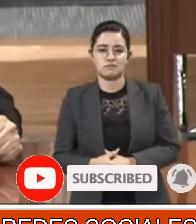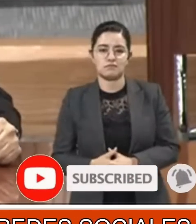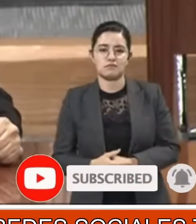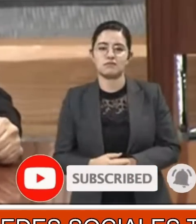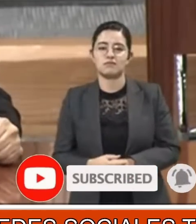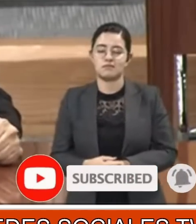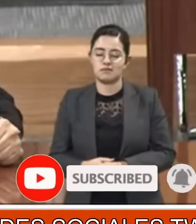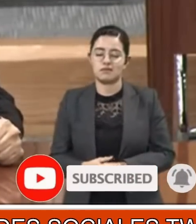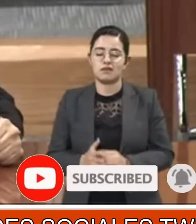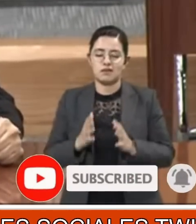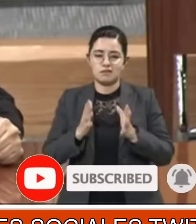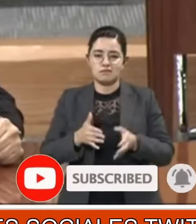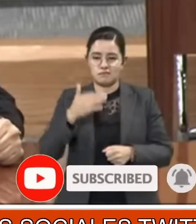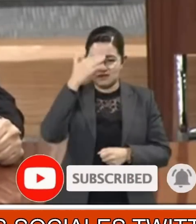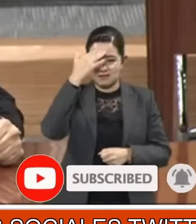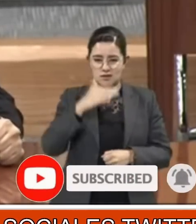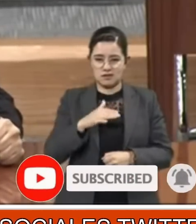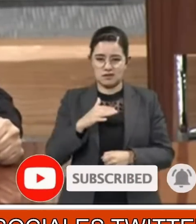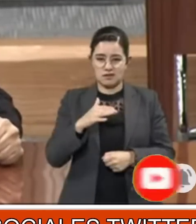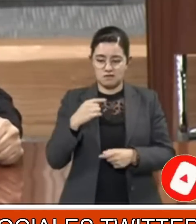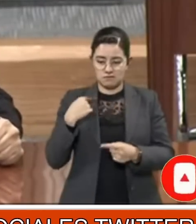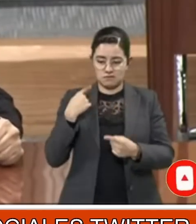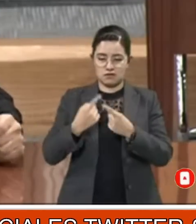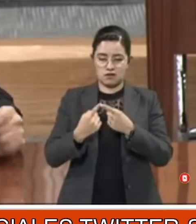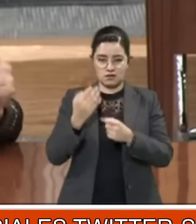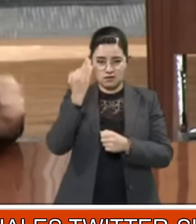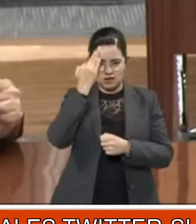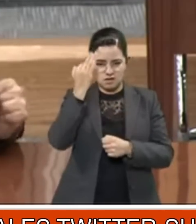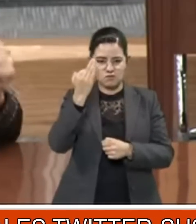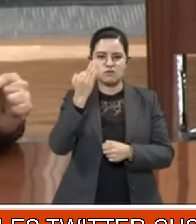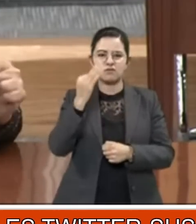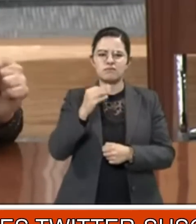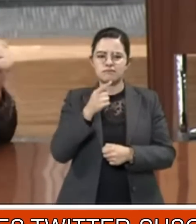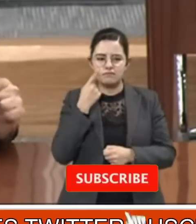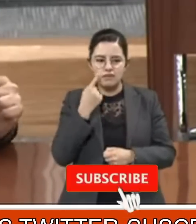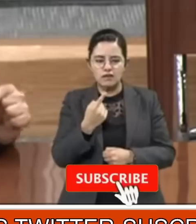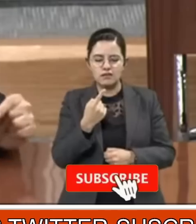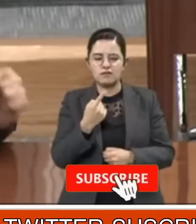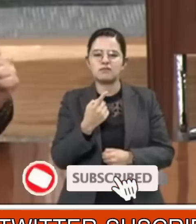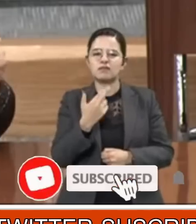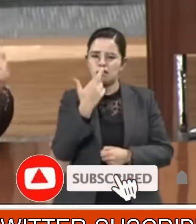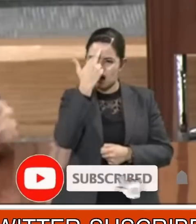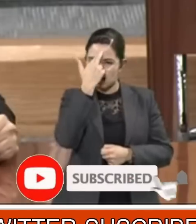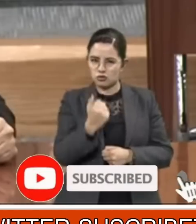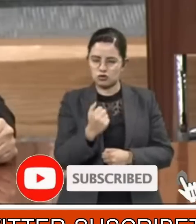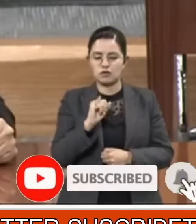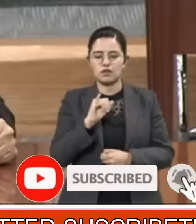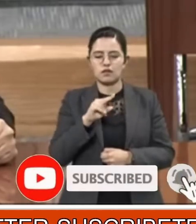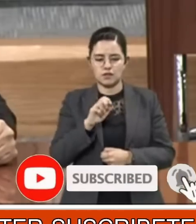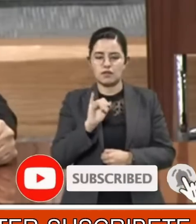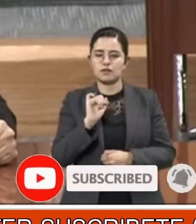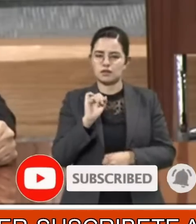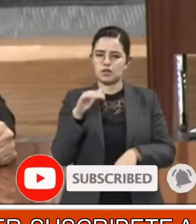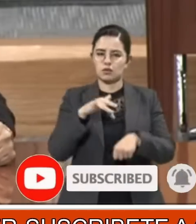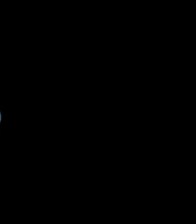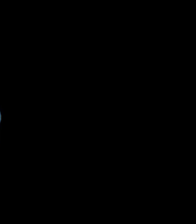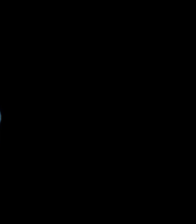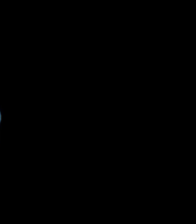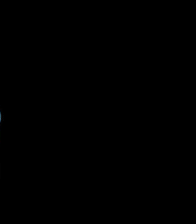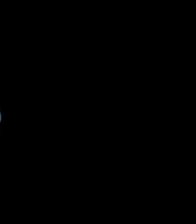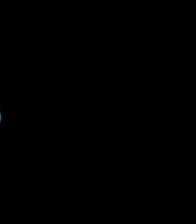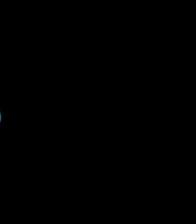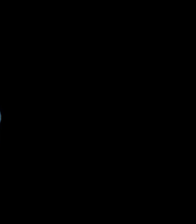el secretario ejecutivo y su fiel escudero, el consejero Ciro Murayama? Porque recuerden que el